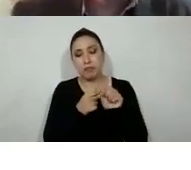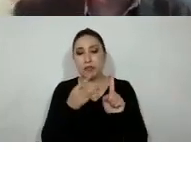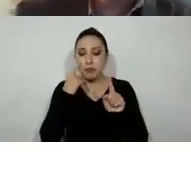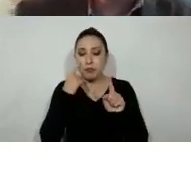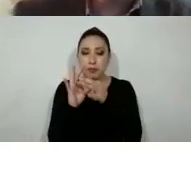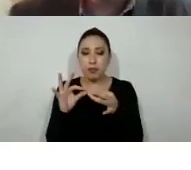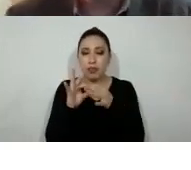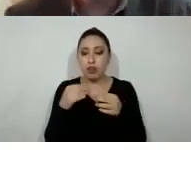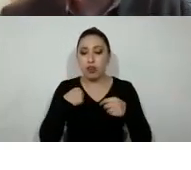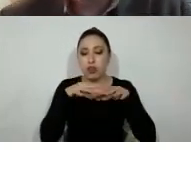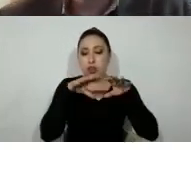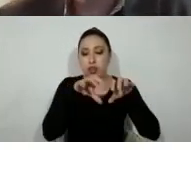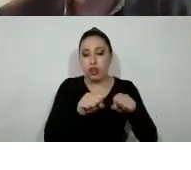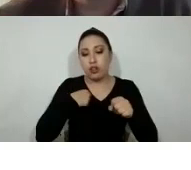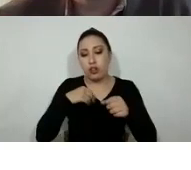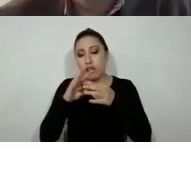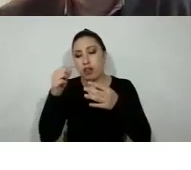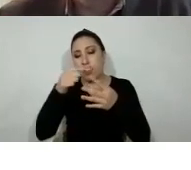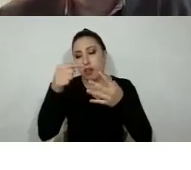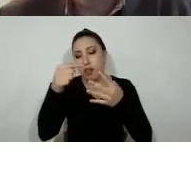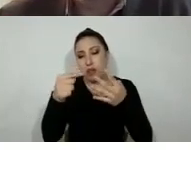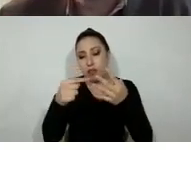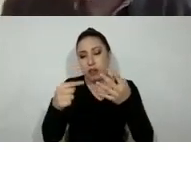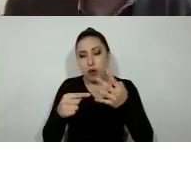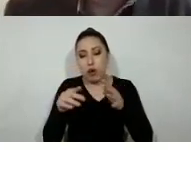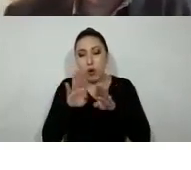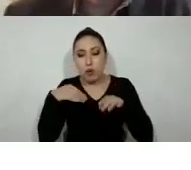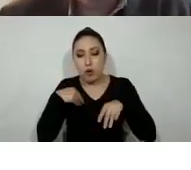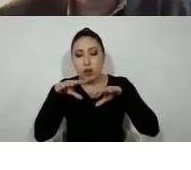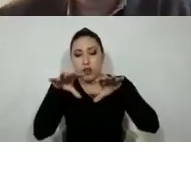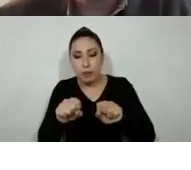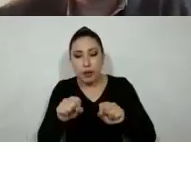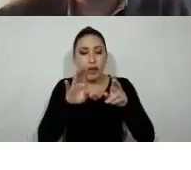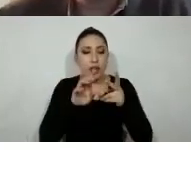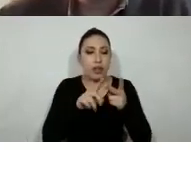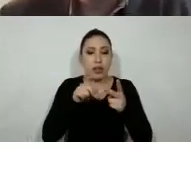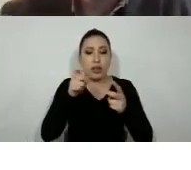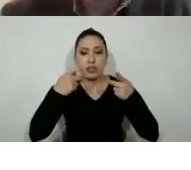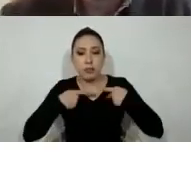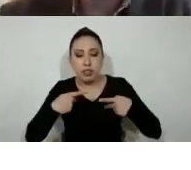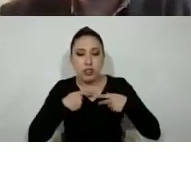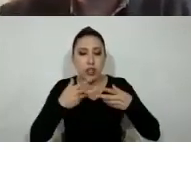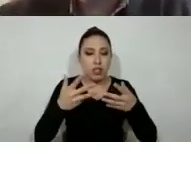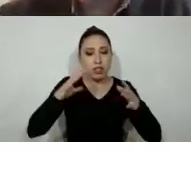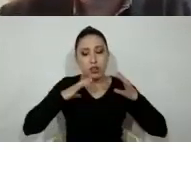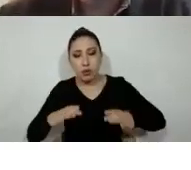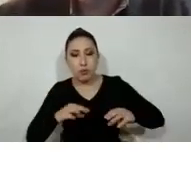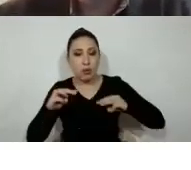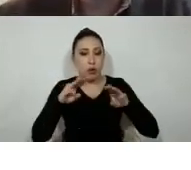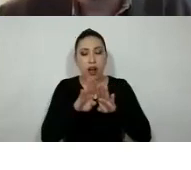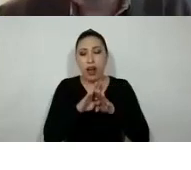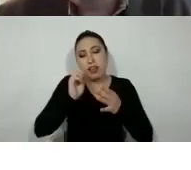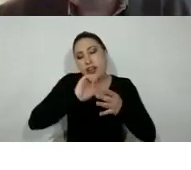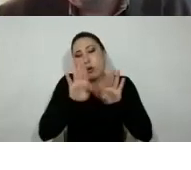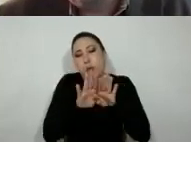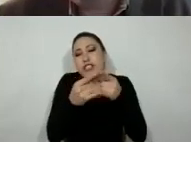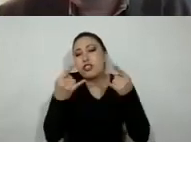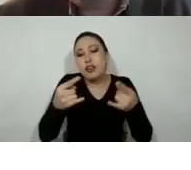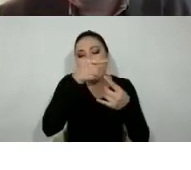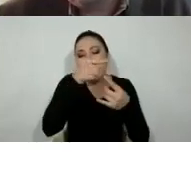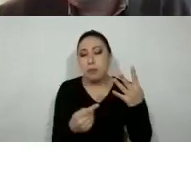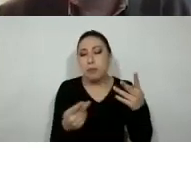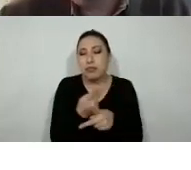así, yo me metí por acá, entonces la persona se detuvo de tal forma y yo, así pasó, ¿no? Y el abogado dice, no,